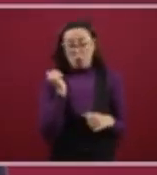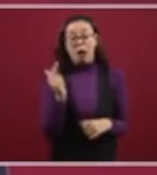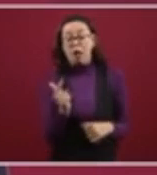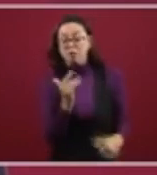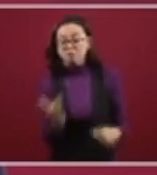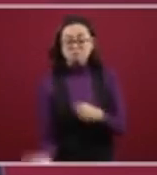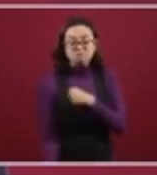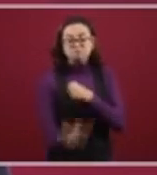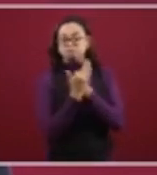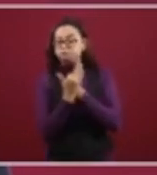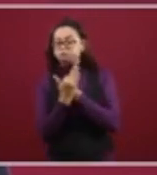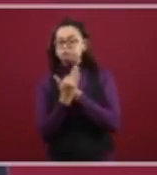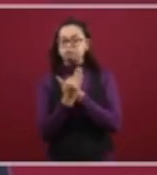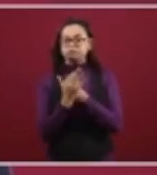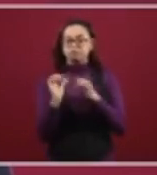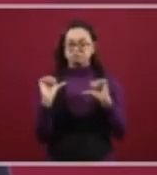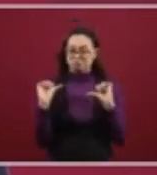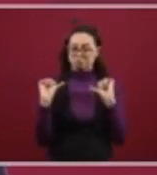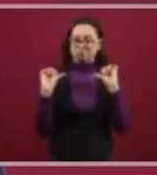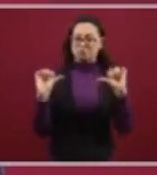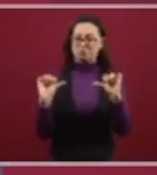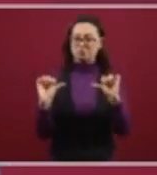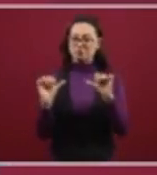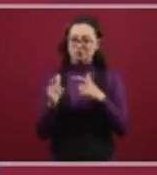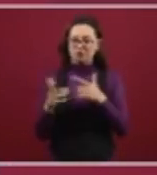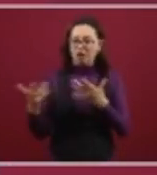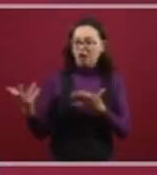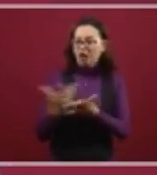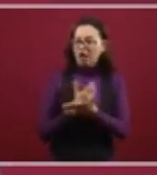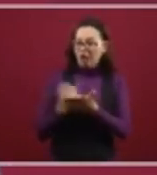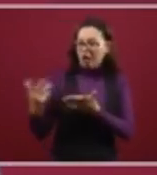amparos y de esta manera